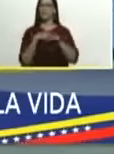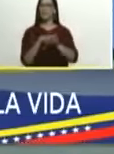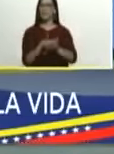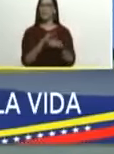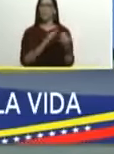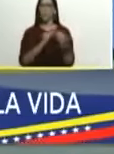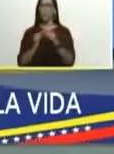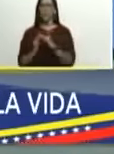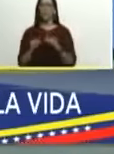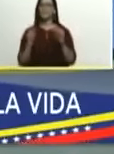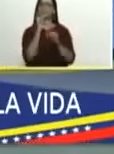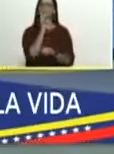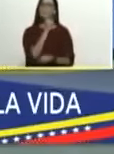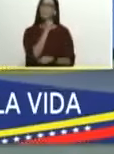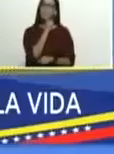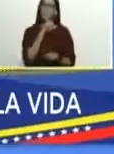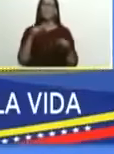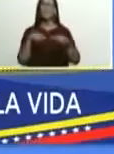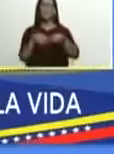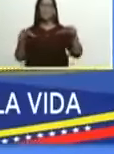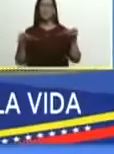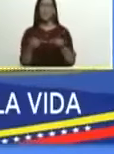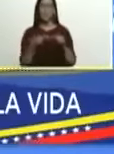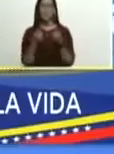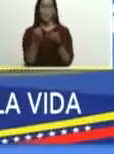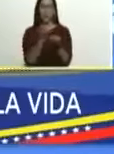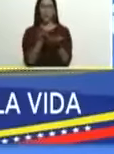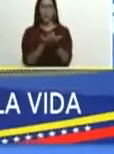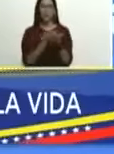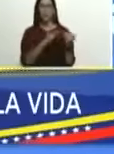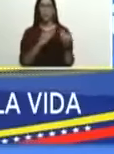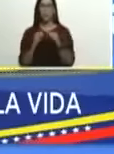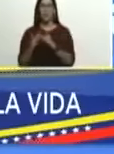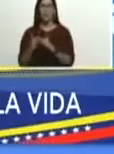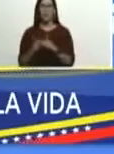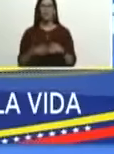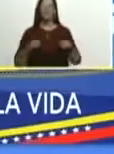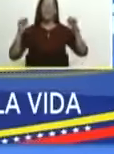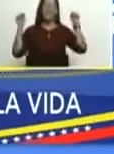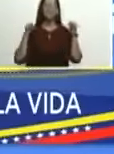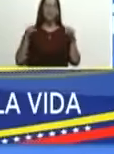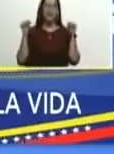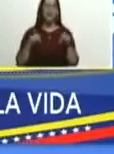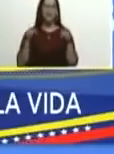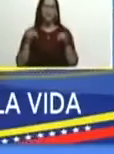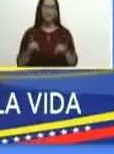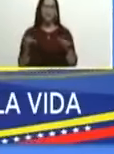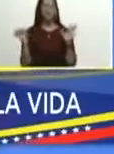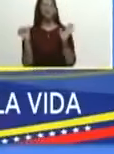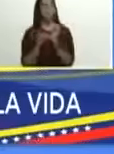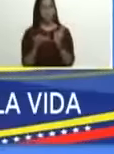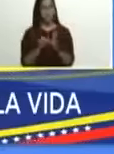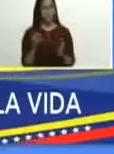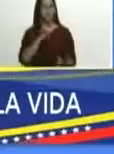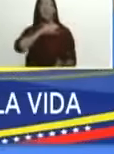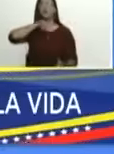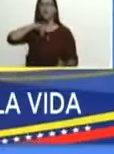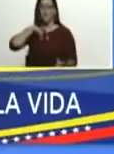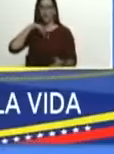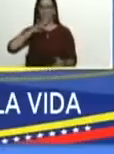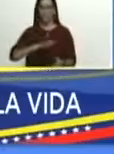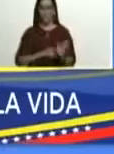comunal que se llama circuitos económicos comunales. Es allí donde nosotros